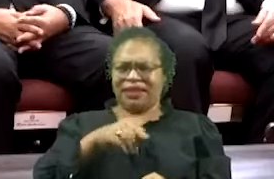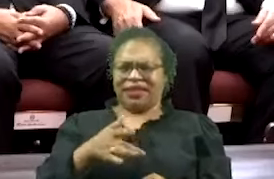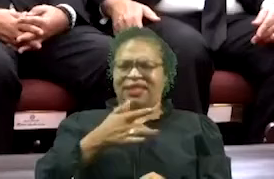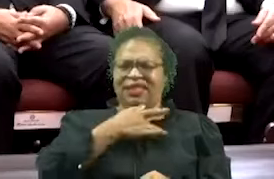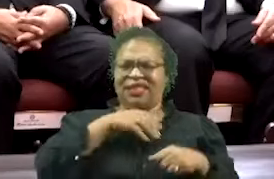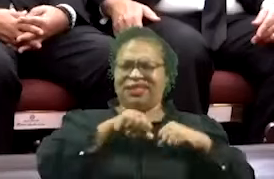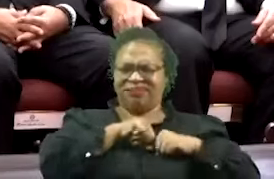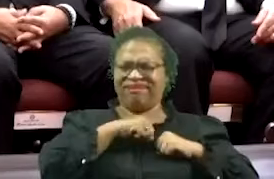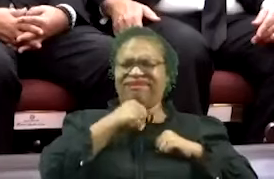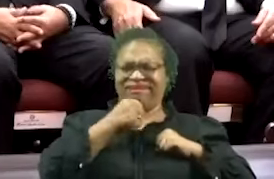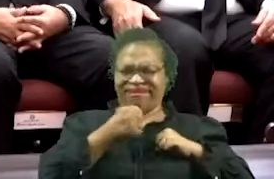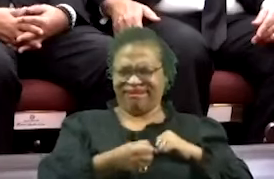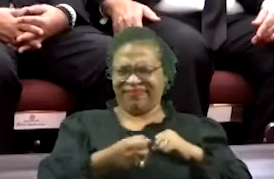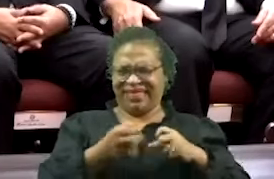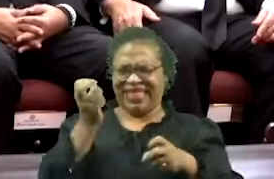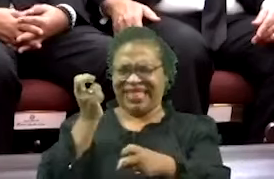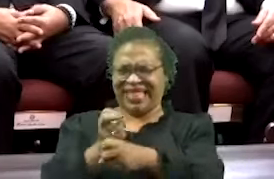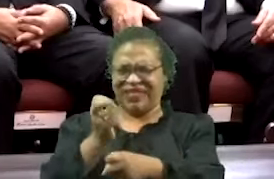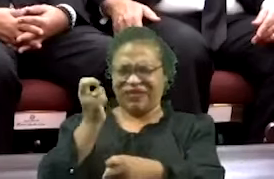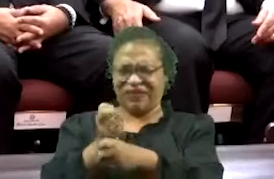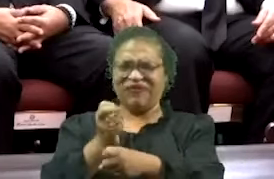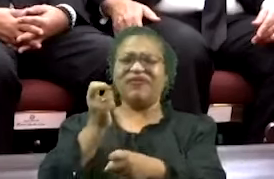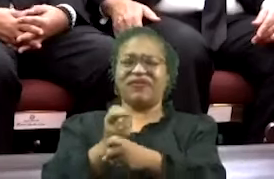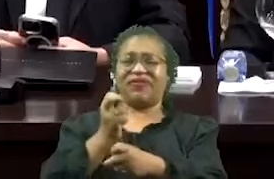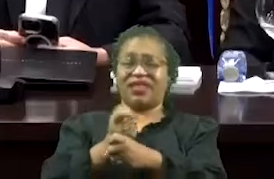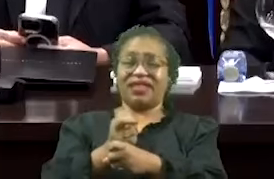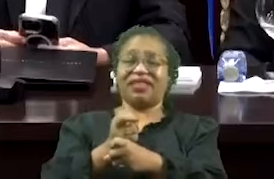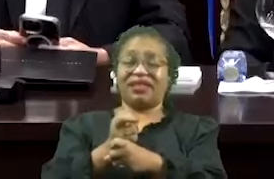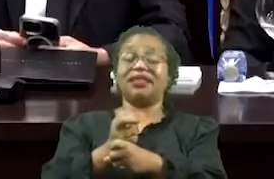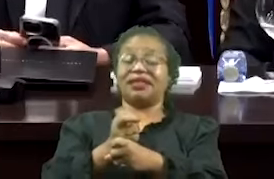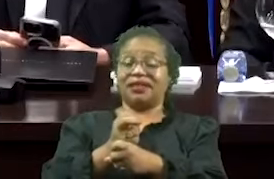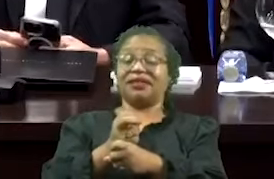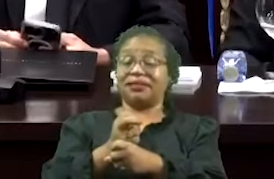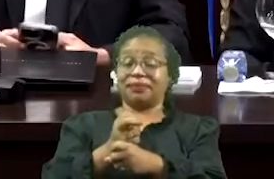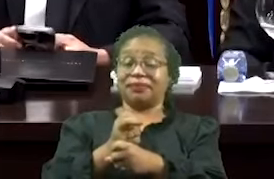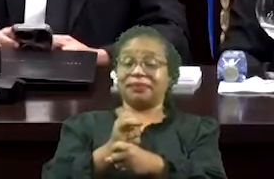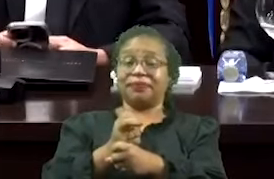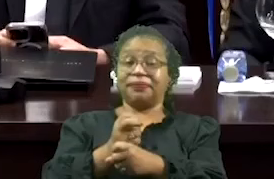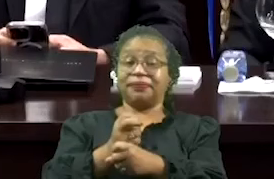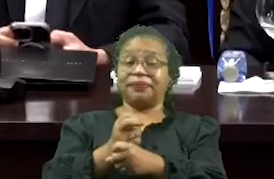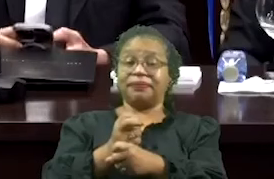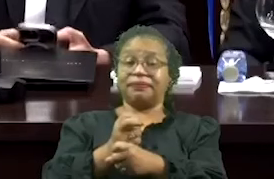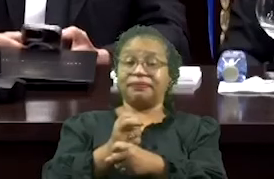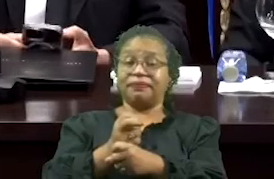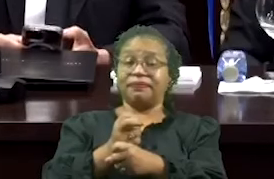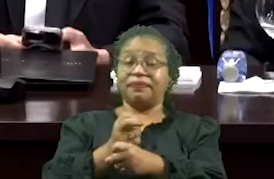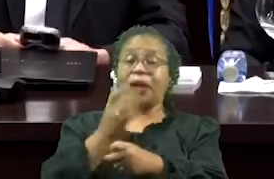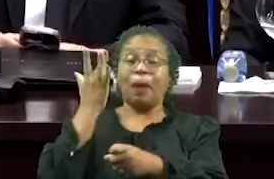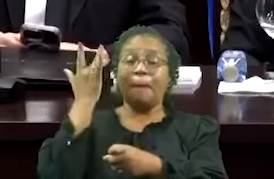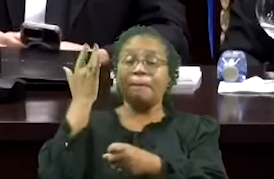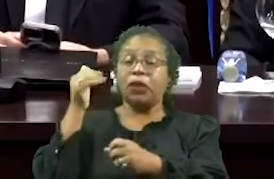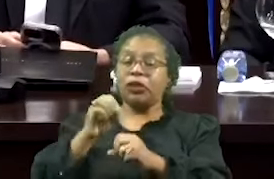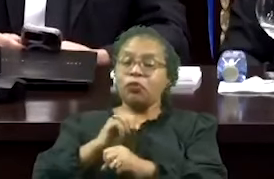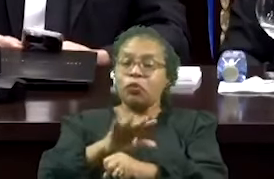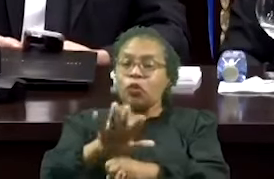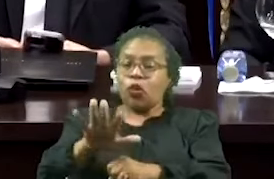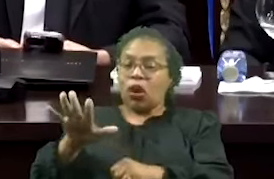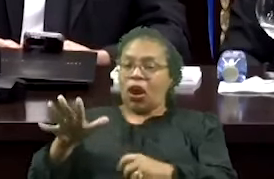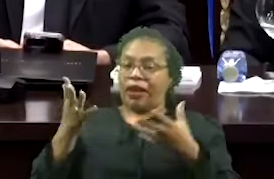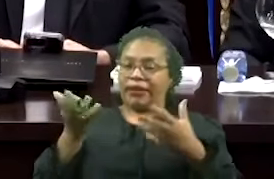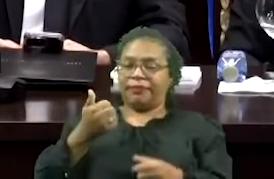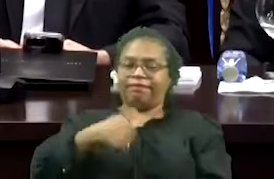social durante demasiados años en nuestra democracia ha estado latente una actitud autoritaria en donde la voz de